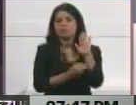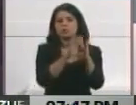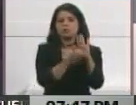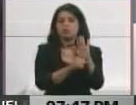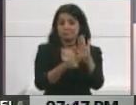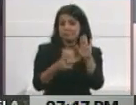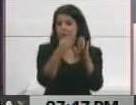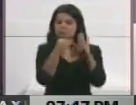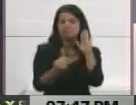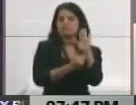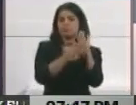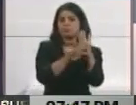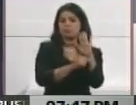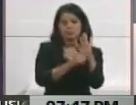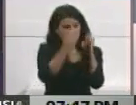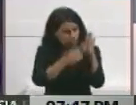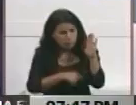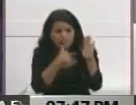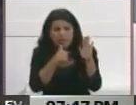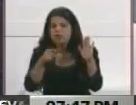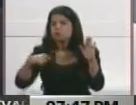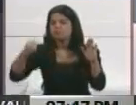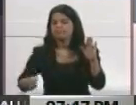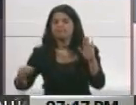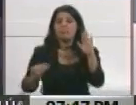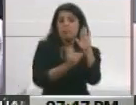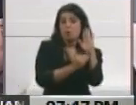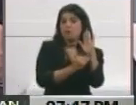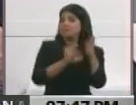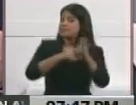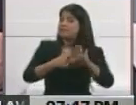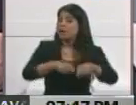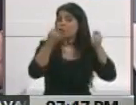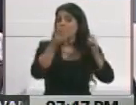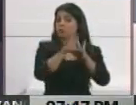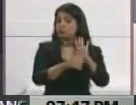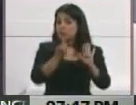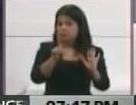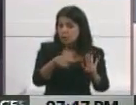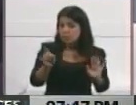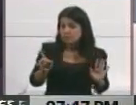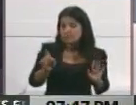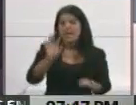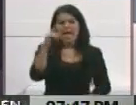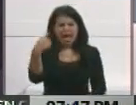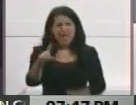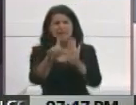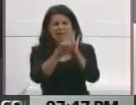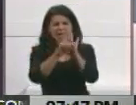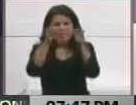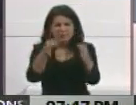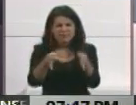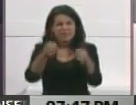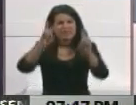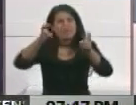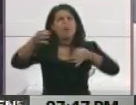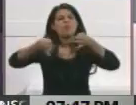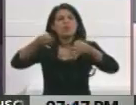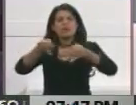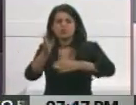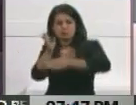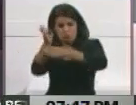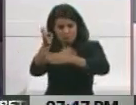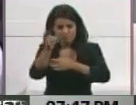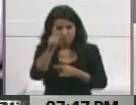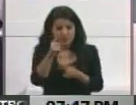código penal el código penal tiene dos áreas que son sumamente importantes en este tema una